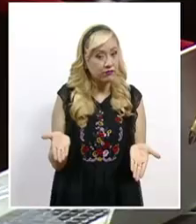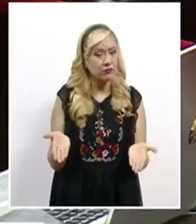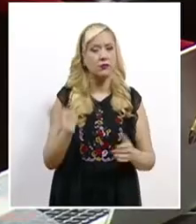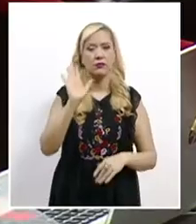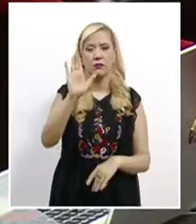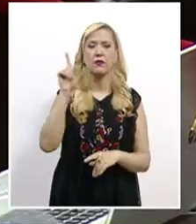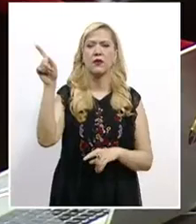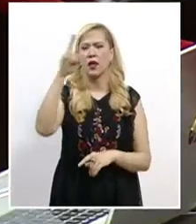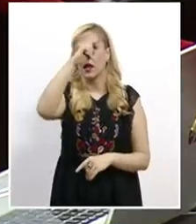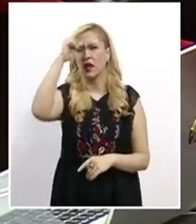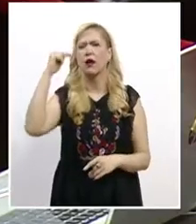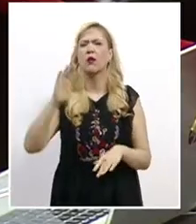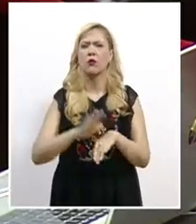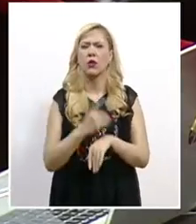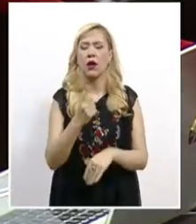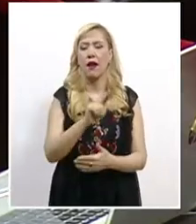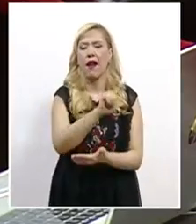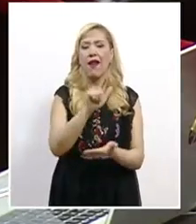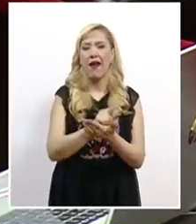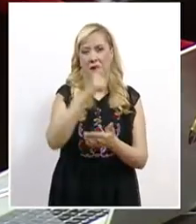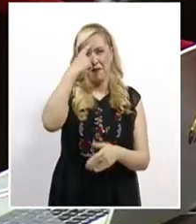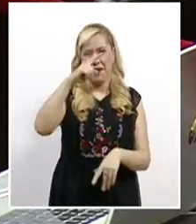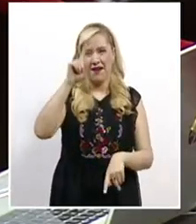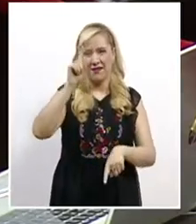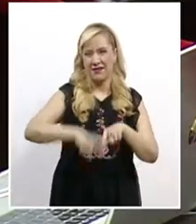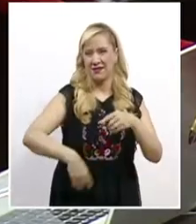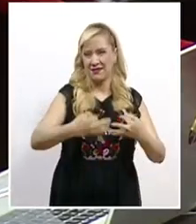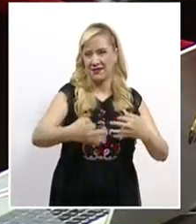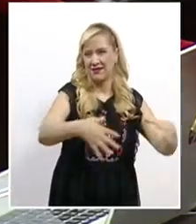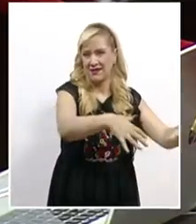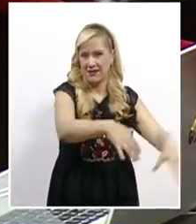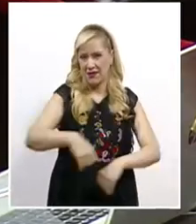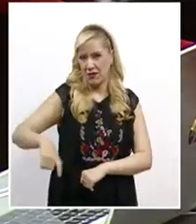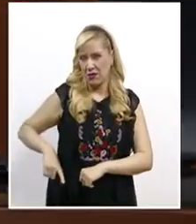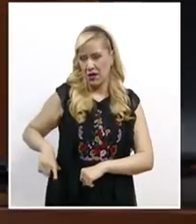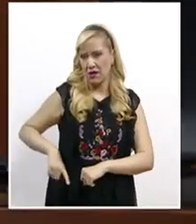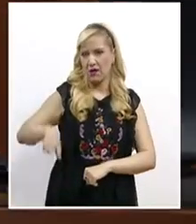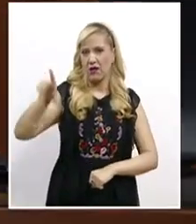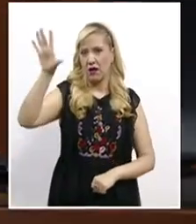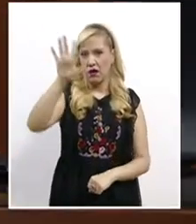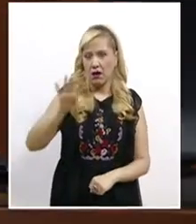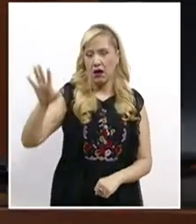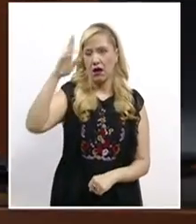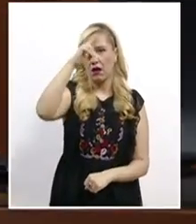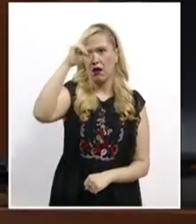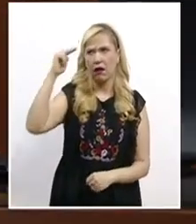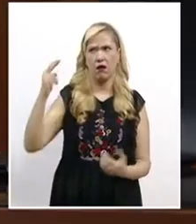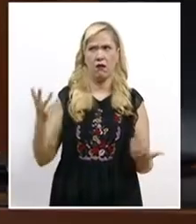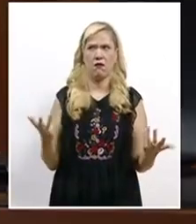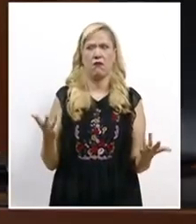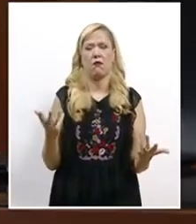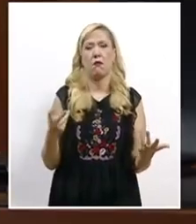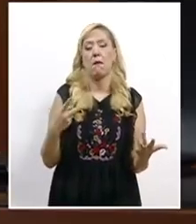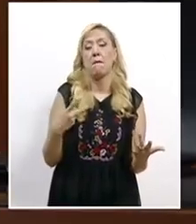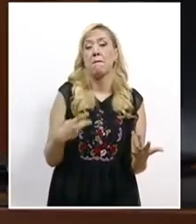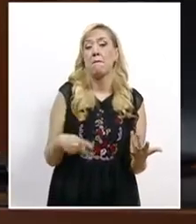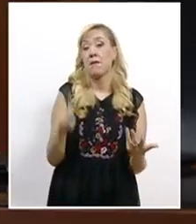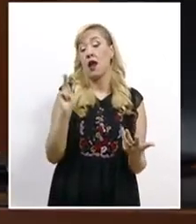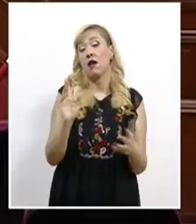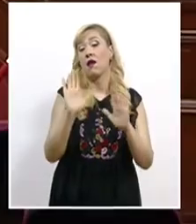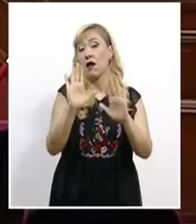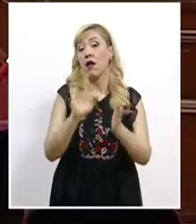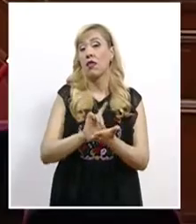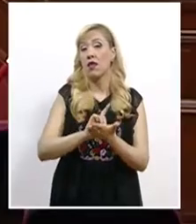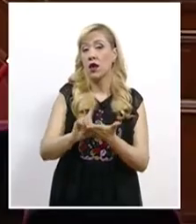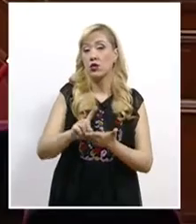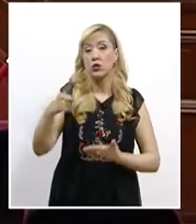caso, invalidó porciones de la Ley de Expropiación para el Estado de Nayarit. Se trata de disposiciones que impactaban en el derecho a